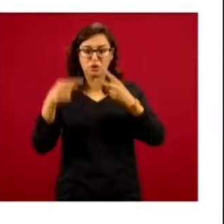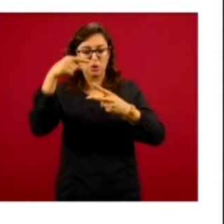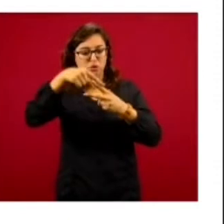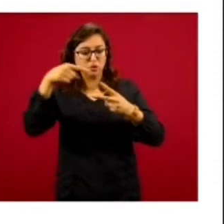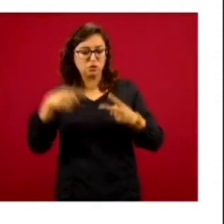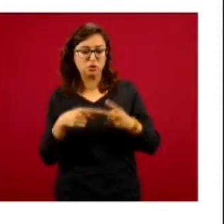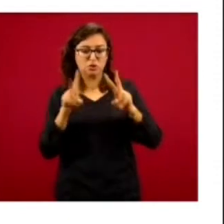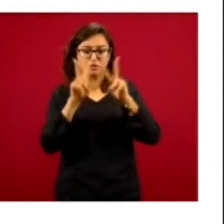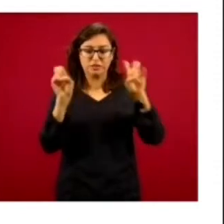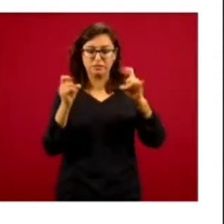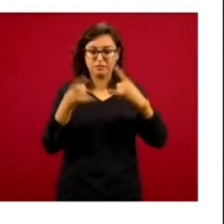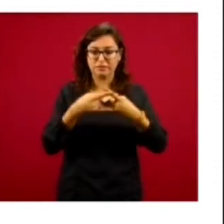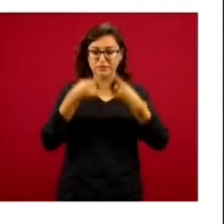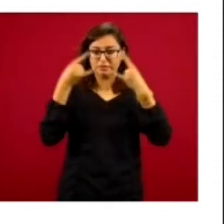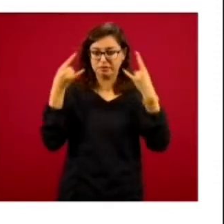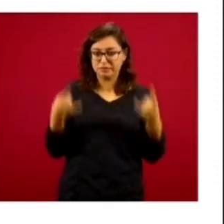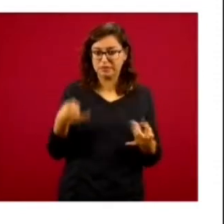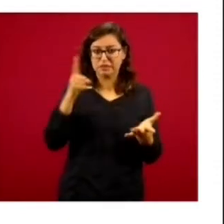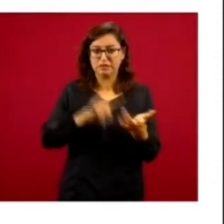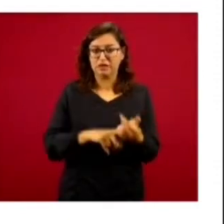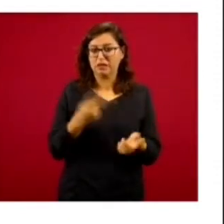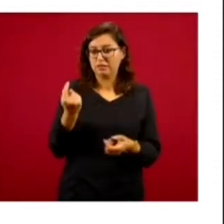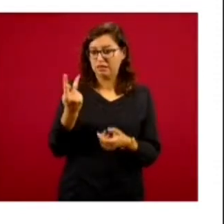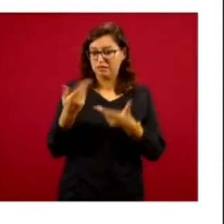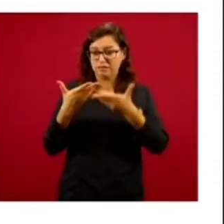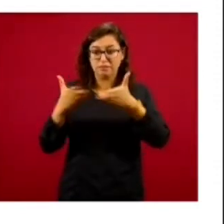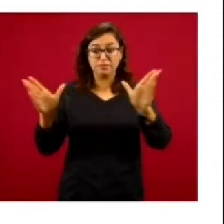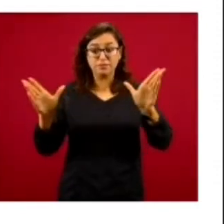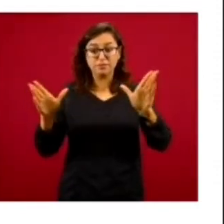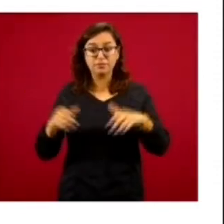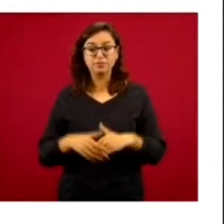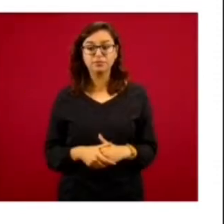programas históricos documentales a través de la televisión abierta.